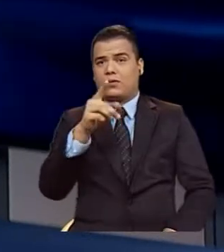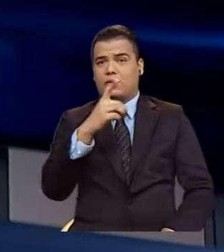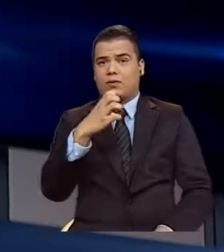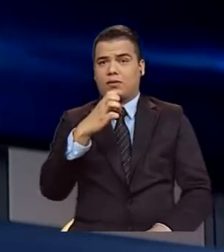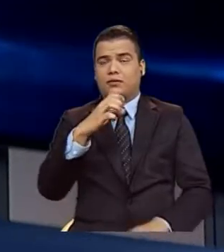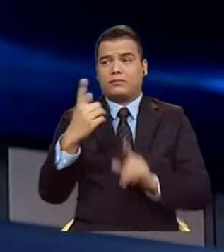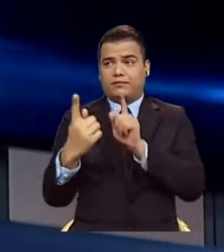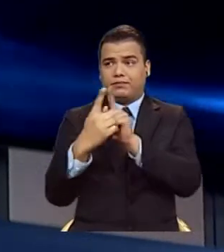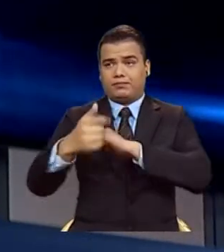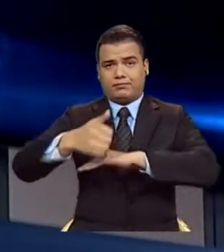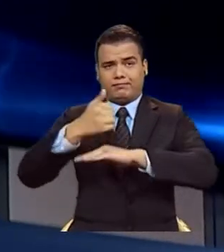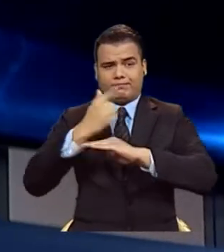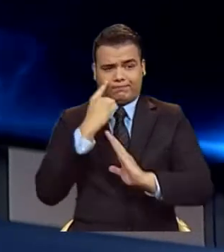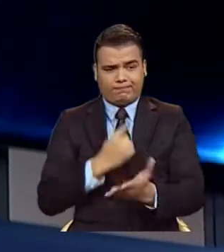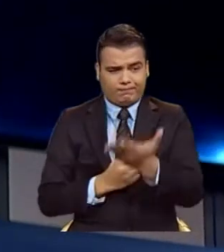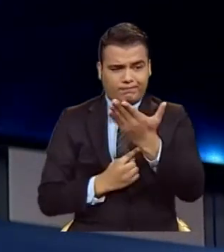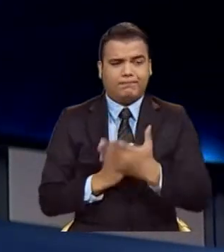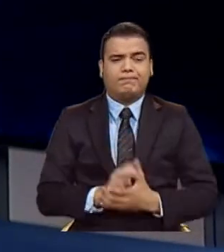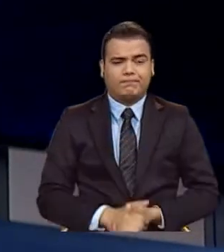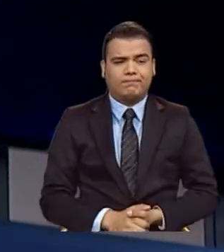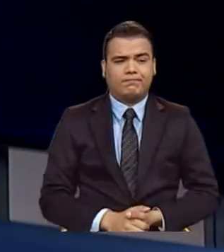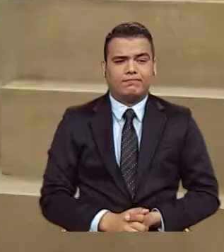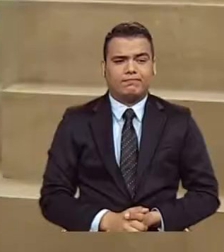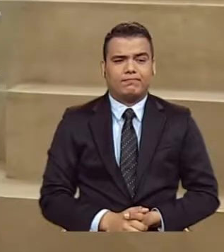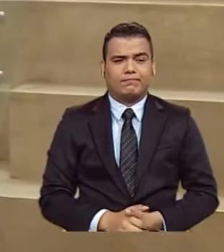nuestro director, Óscar López Noguera.